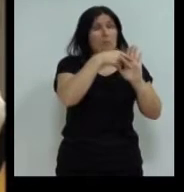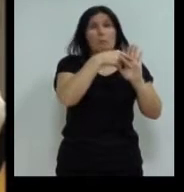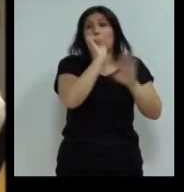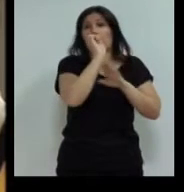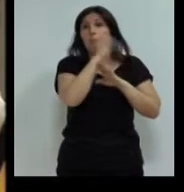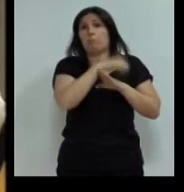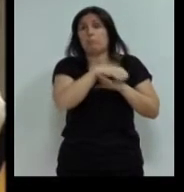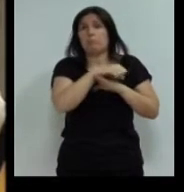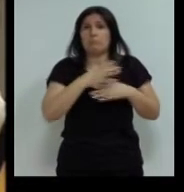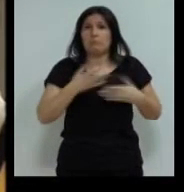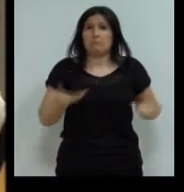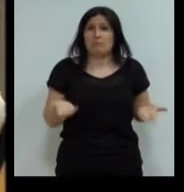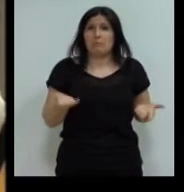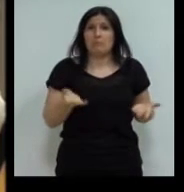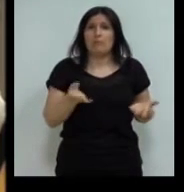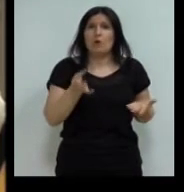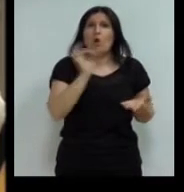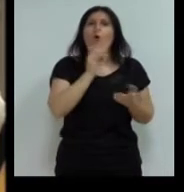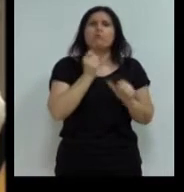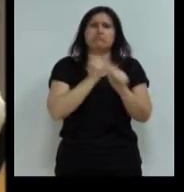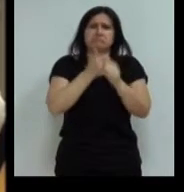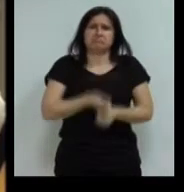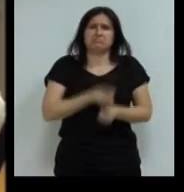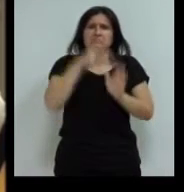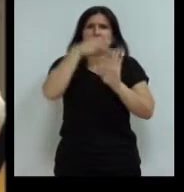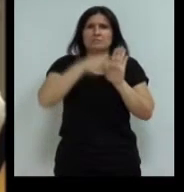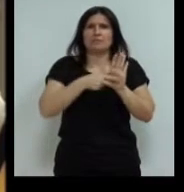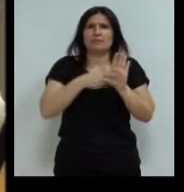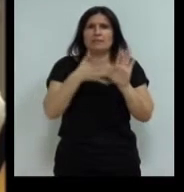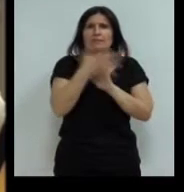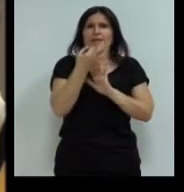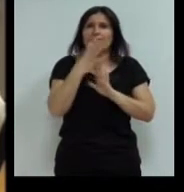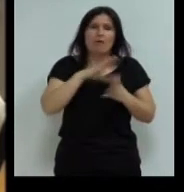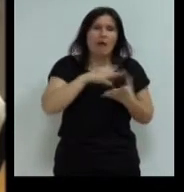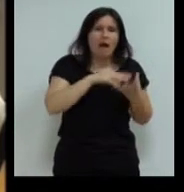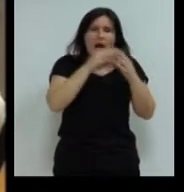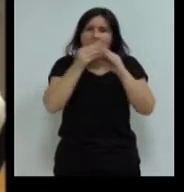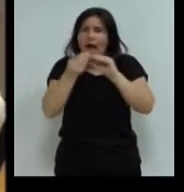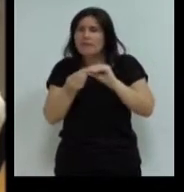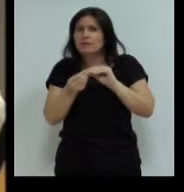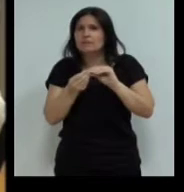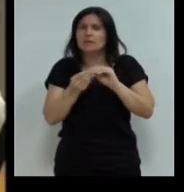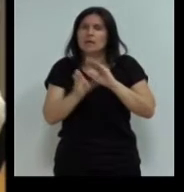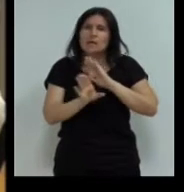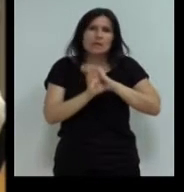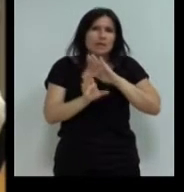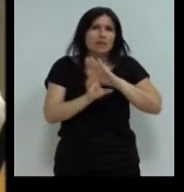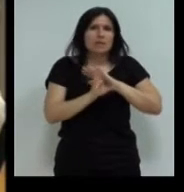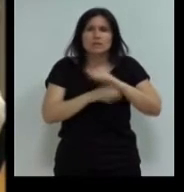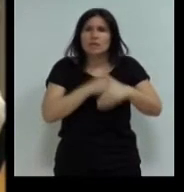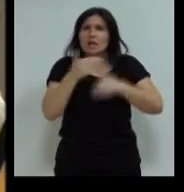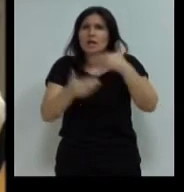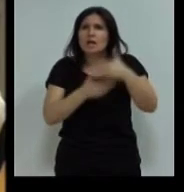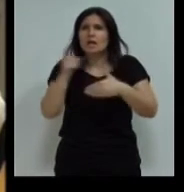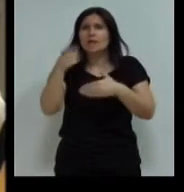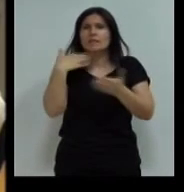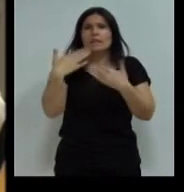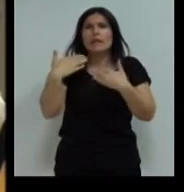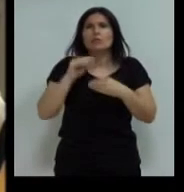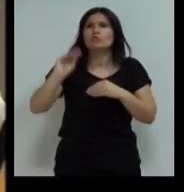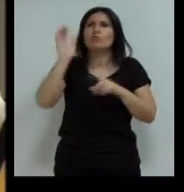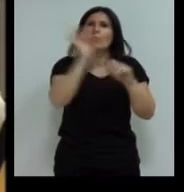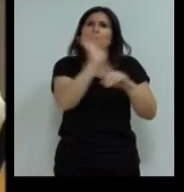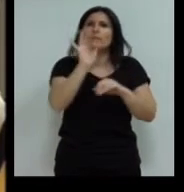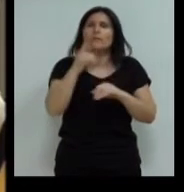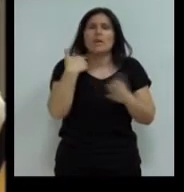donde haga falta, o voy a seguir la norma y entonces voy a tener que adaptar permanentemente todos los diálogos de la peli, ¿no? Porque